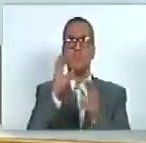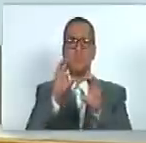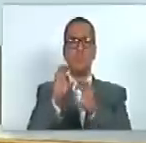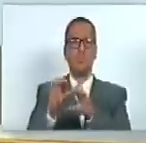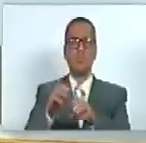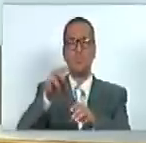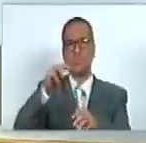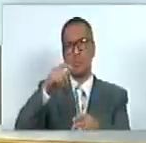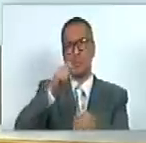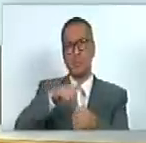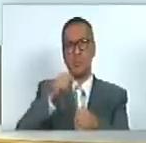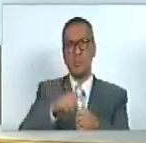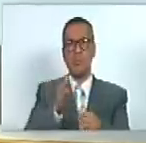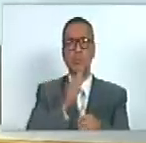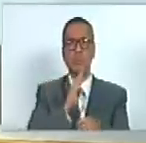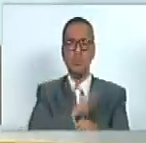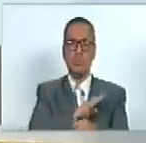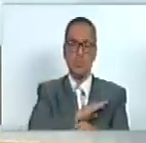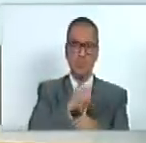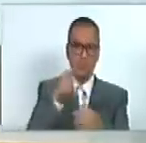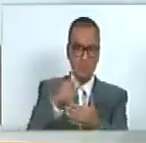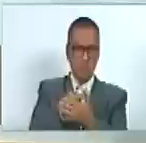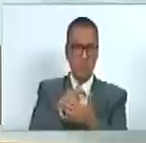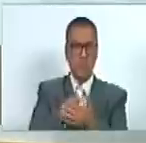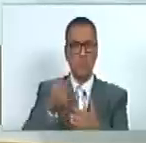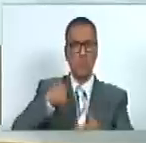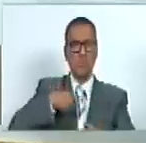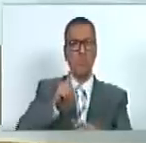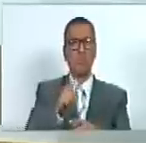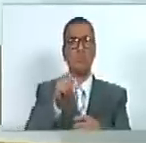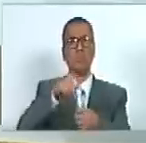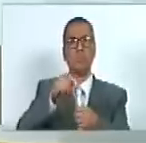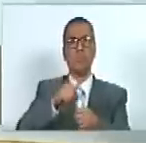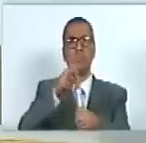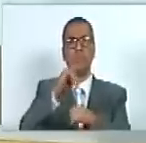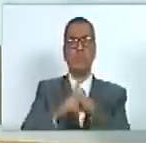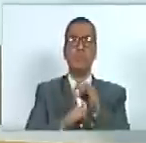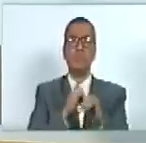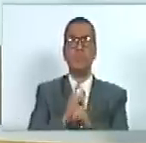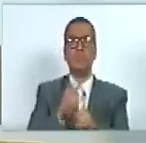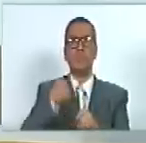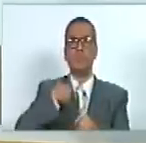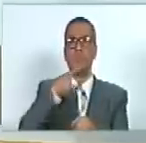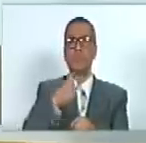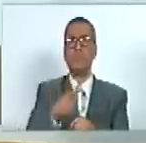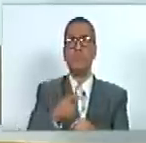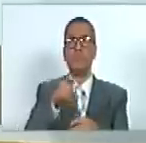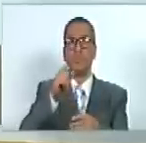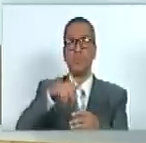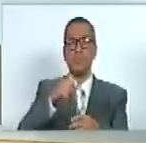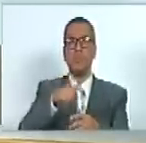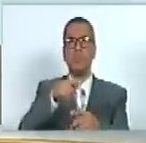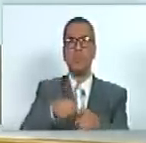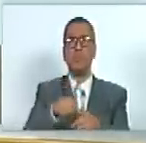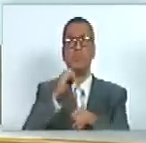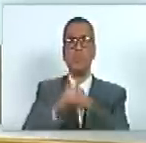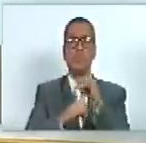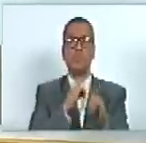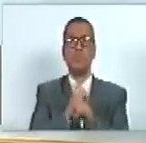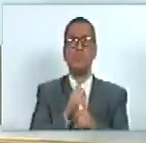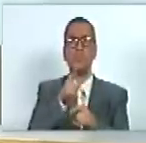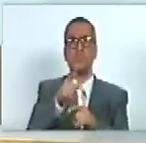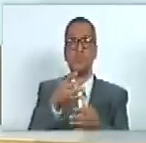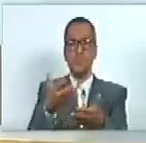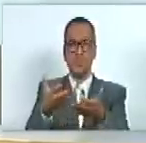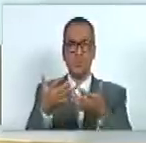Monetario Internacional, son dinero de Venezuela que se encuentra en el Fondo Monetario Internacional y que se niega el Fondo Monetario Internacional